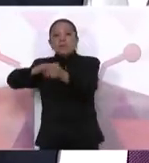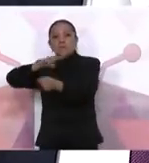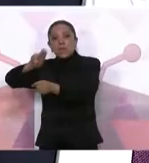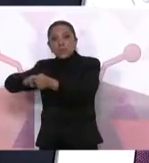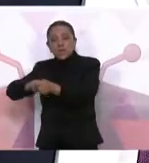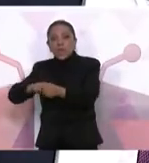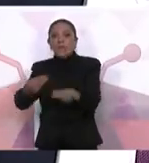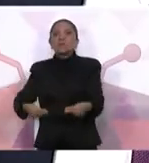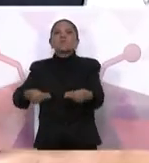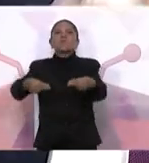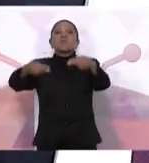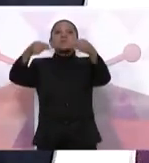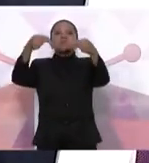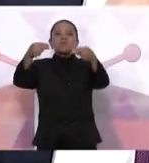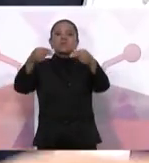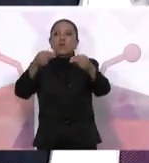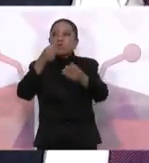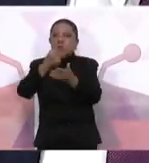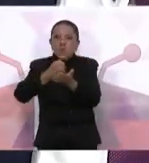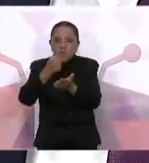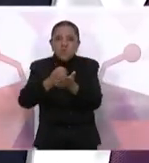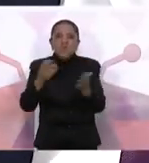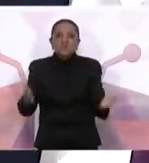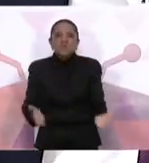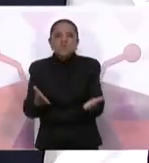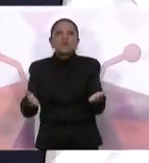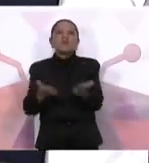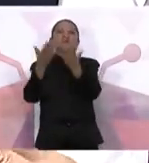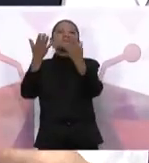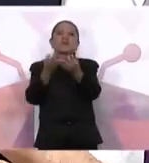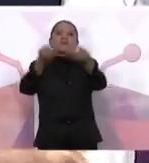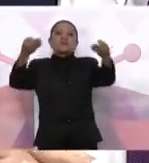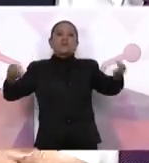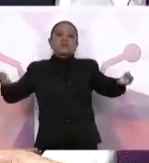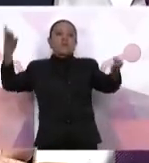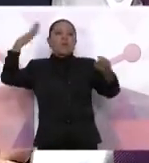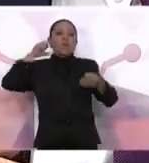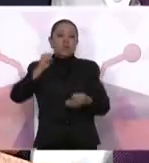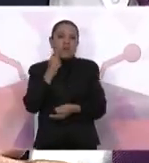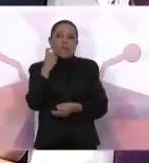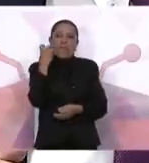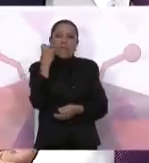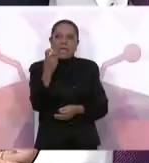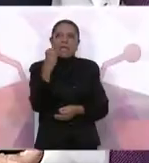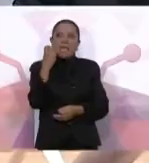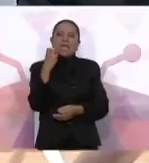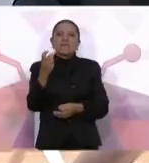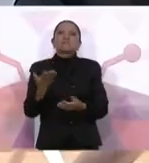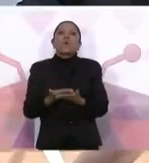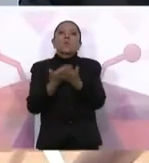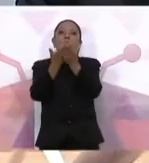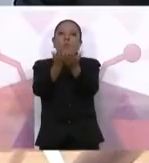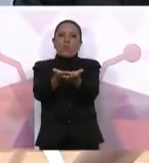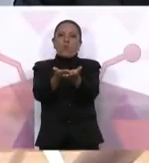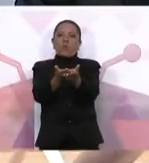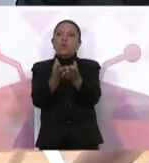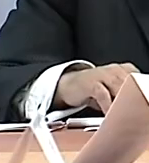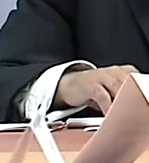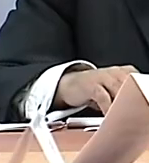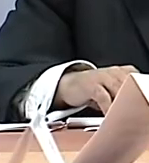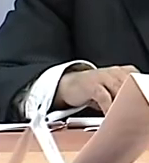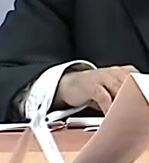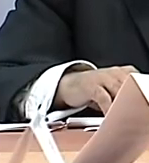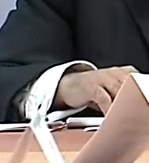intensiva de las tierras de morelos eso es lo que propongo muy bien muchas gracias bajo la misma lógica